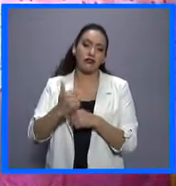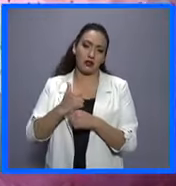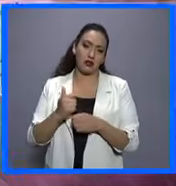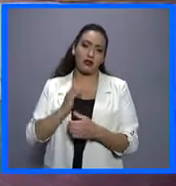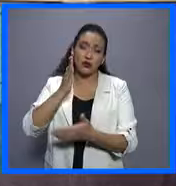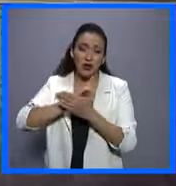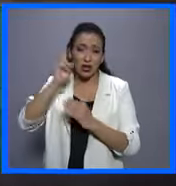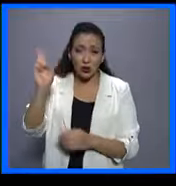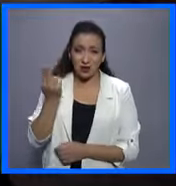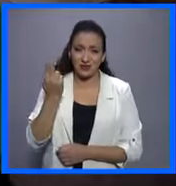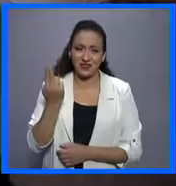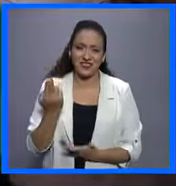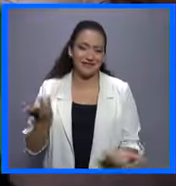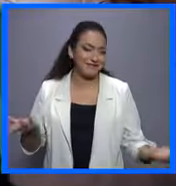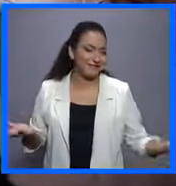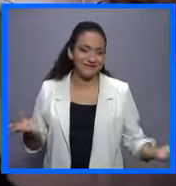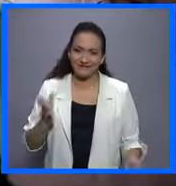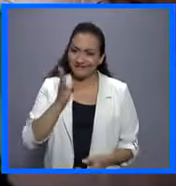universidad.